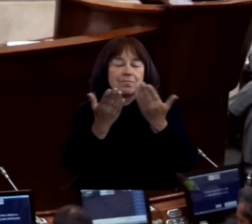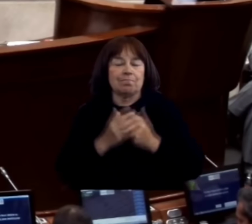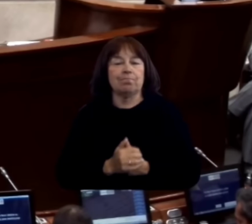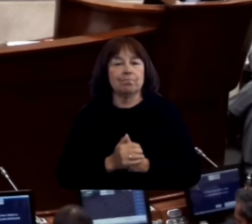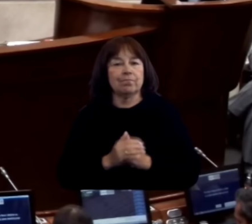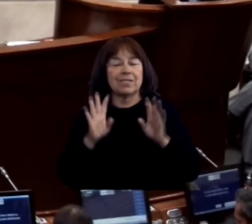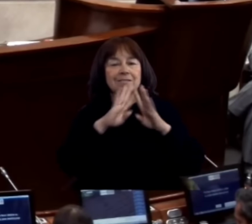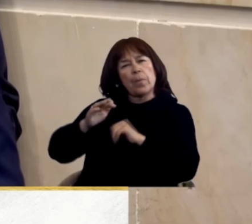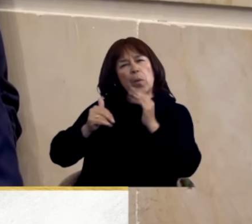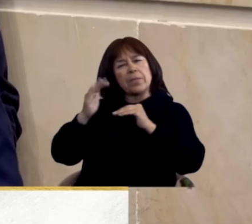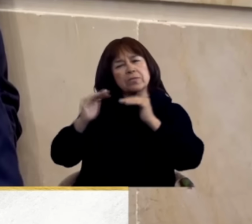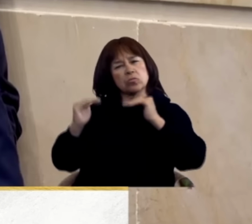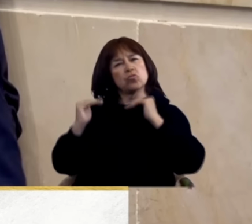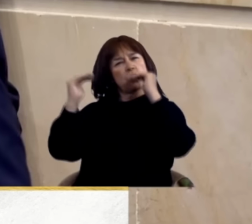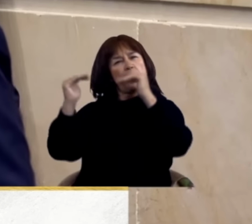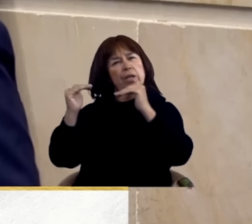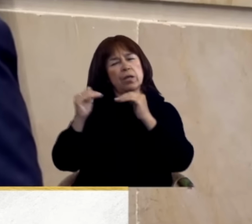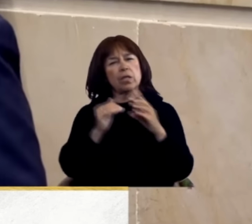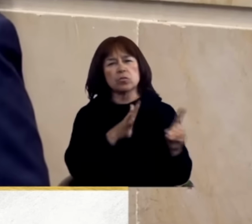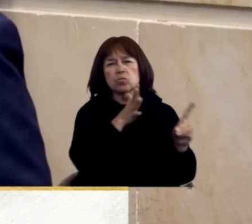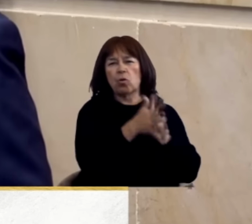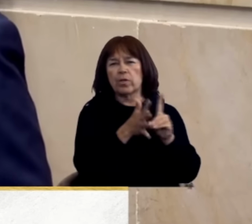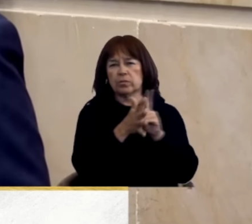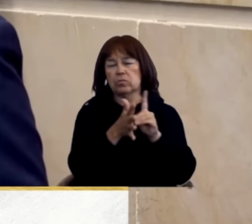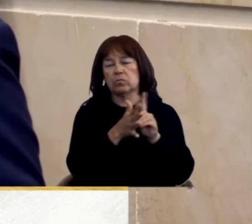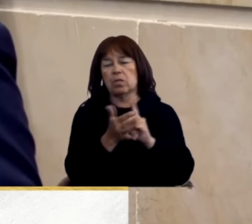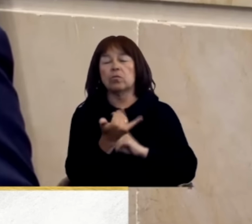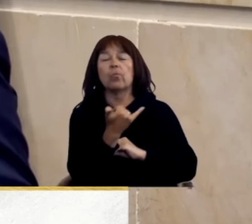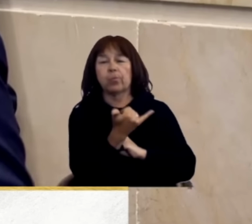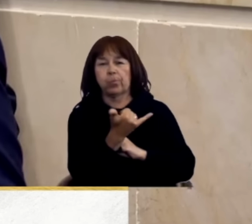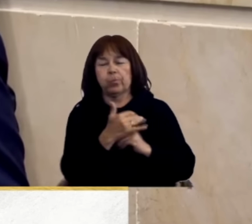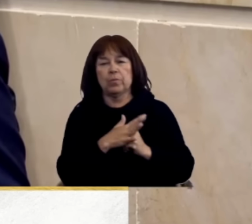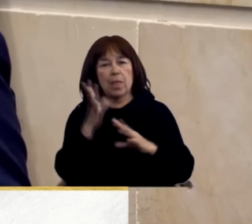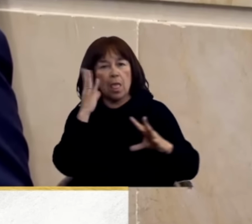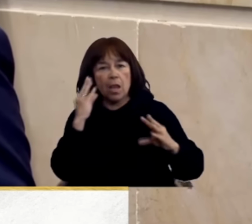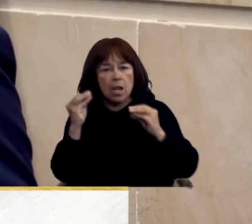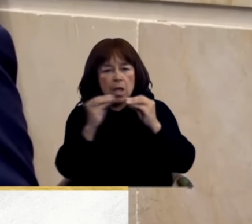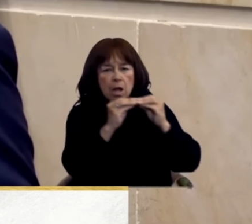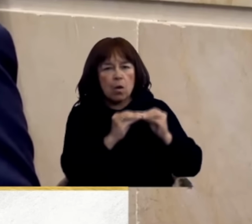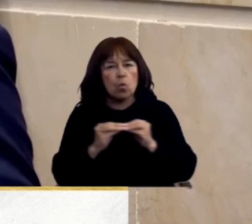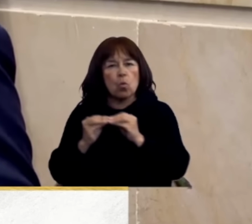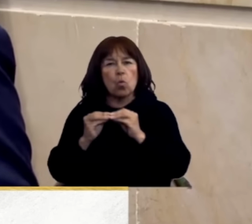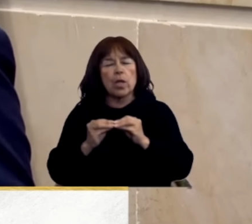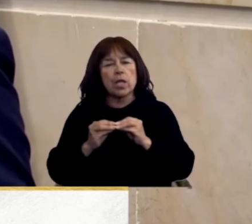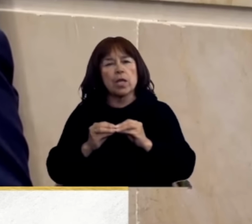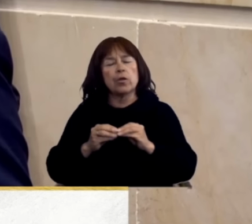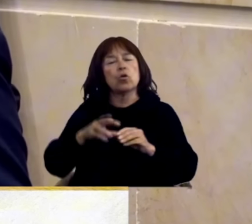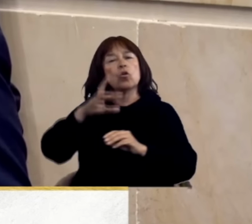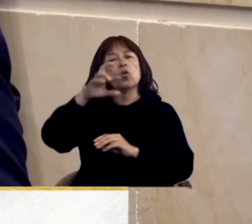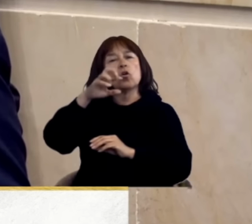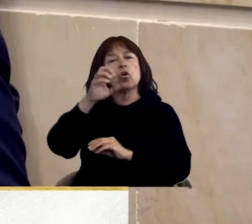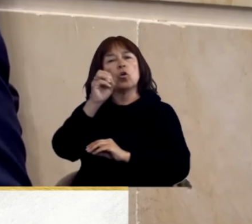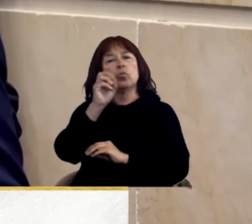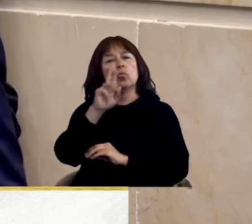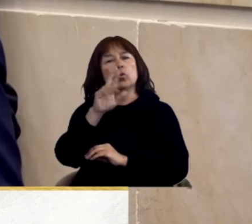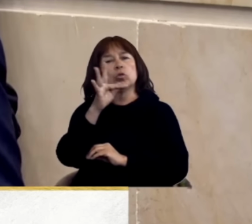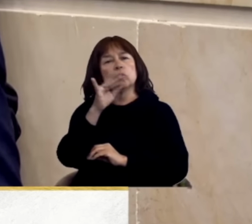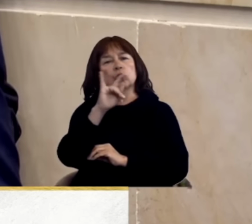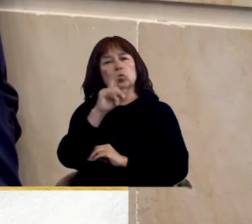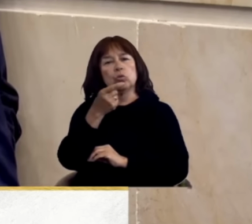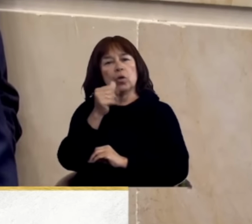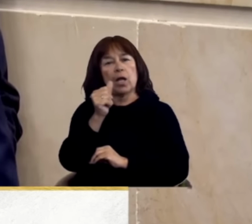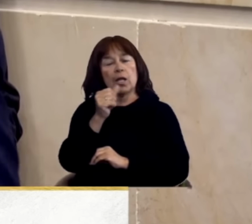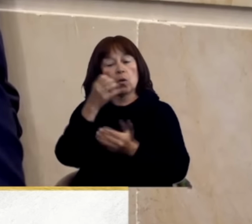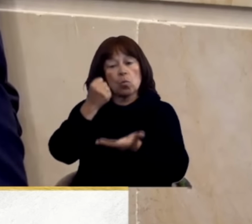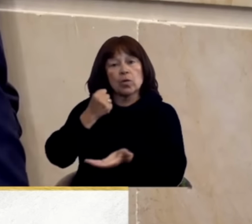Nicolás Albeiro Echeverría. Uribe, visiblemente molesto, solicitó la palabra y, en un tono desafiante, calificó como una falta de respeto la